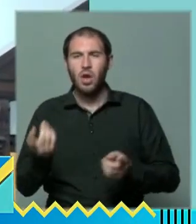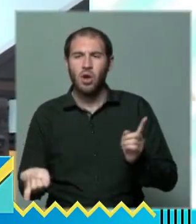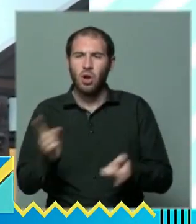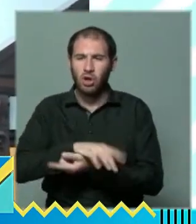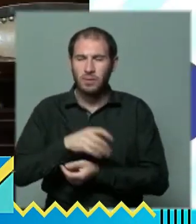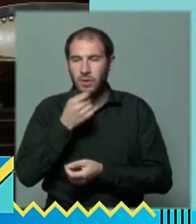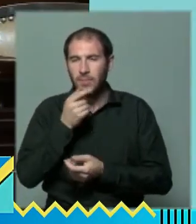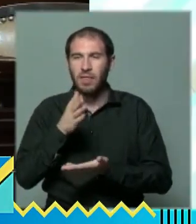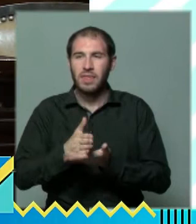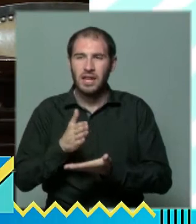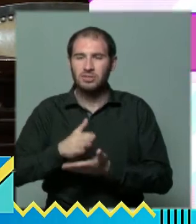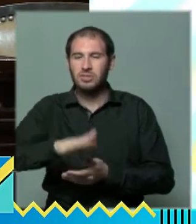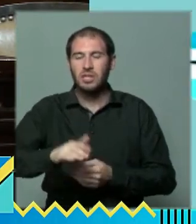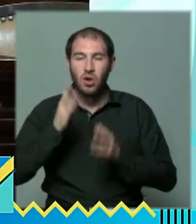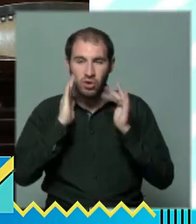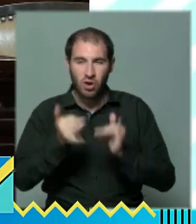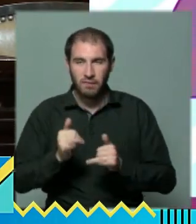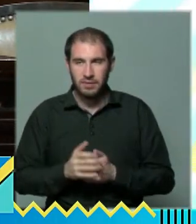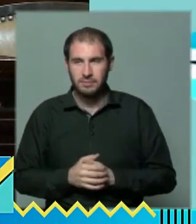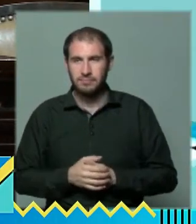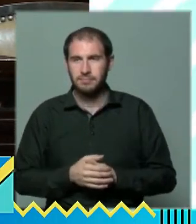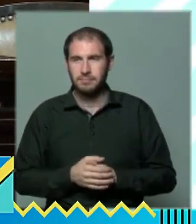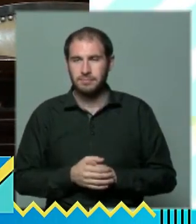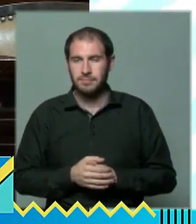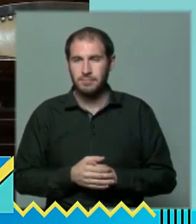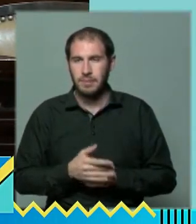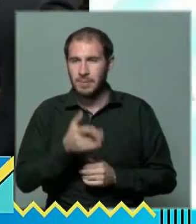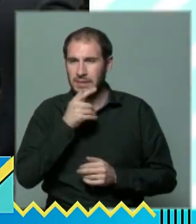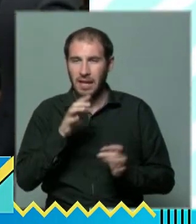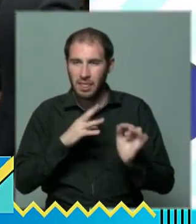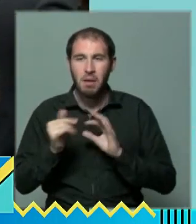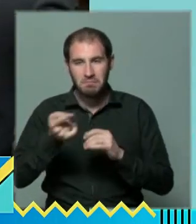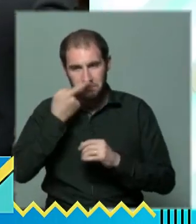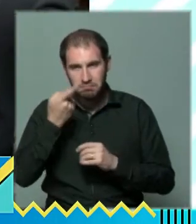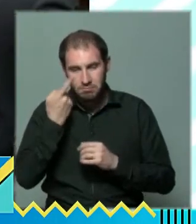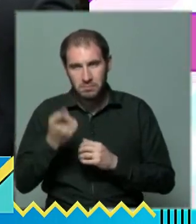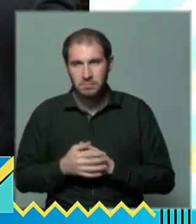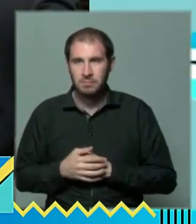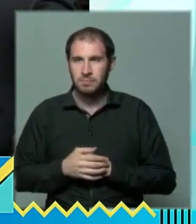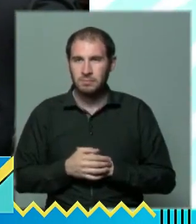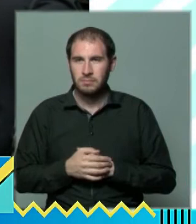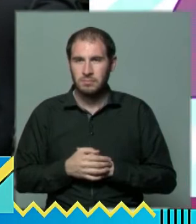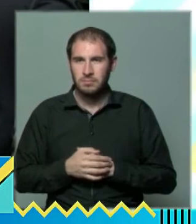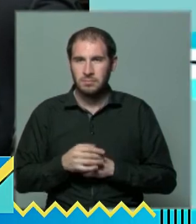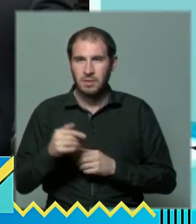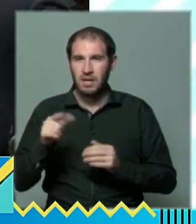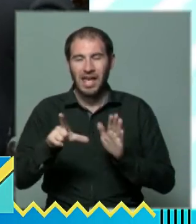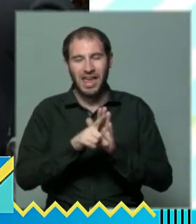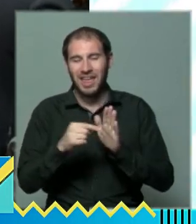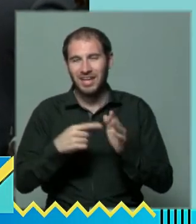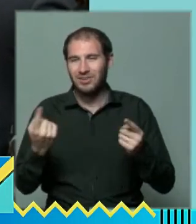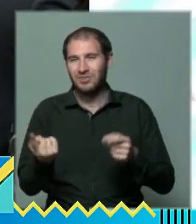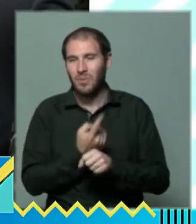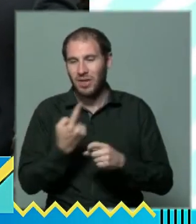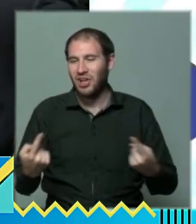un derecho a un niño, niña, adolescente. Me parecía que era un debate interesante de no poder en ninguna legislación